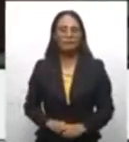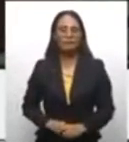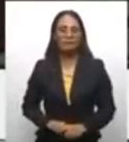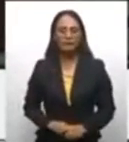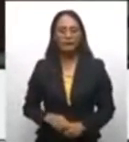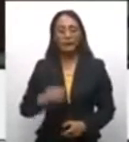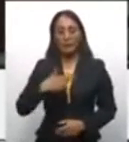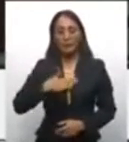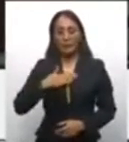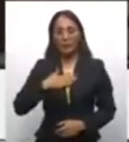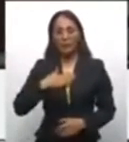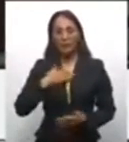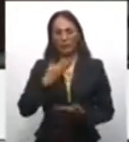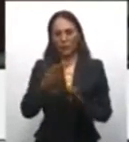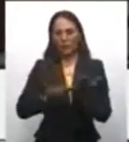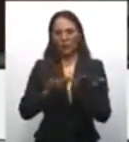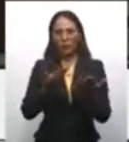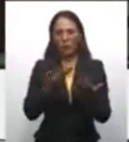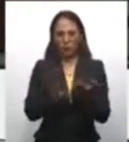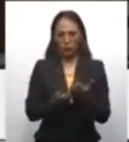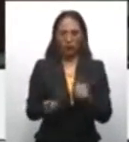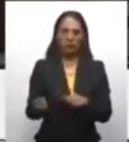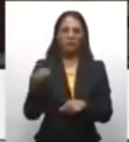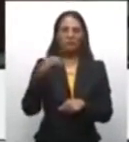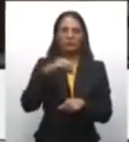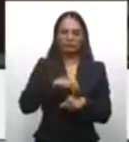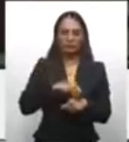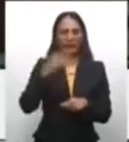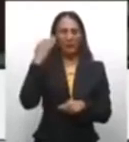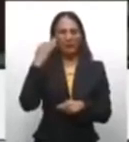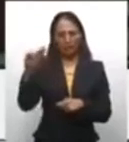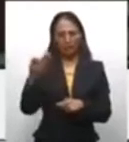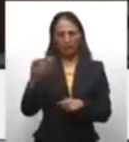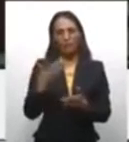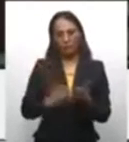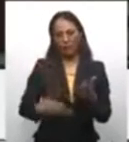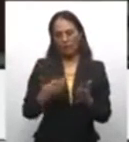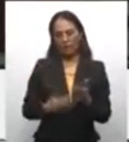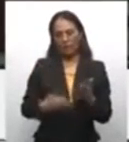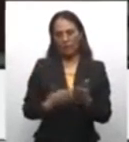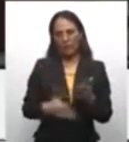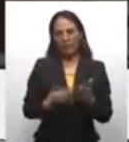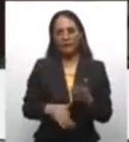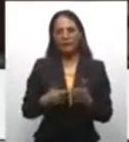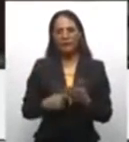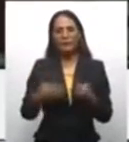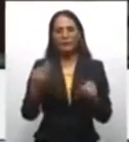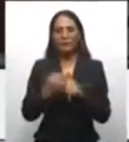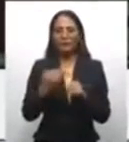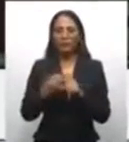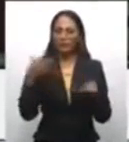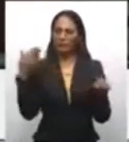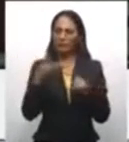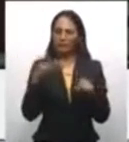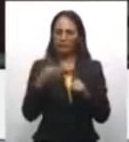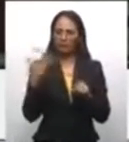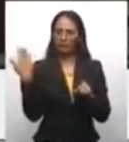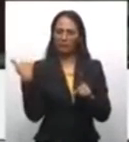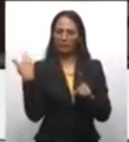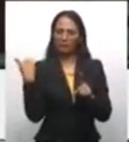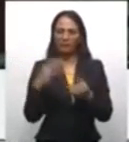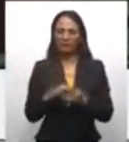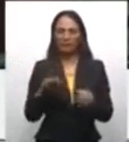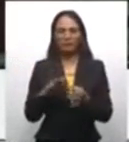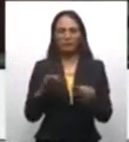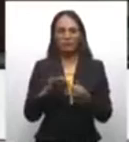a mi propuesta de reserva. Y me tomo el tiempo que me queda para señalar respecto de los señalamientos que se hicieron hace un rato de